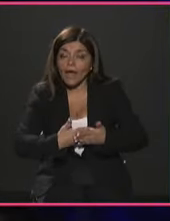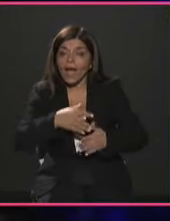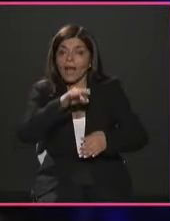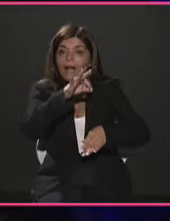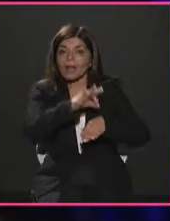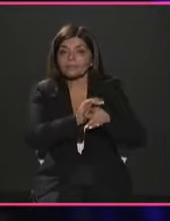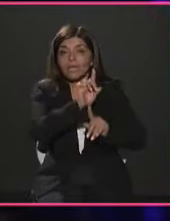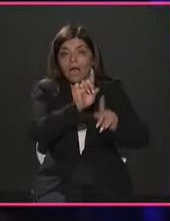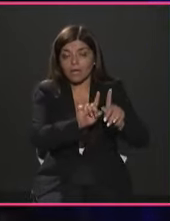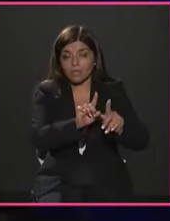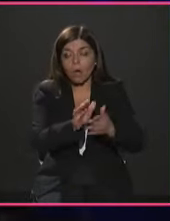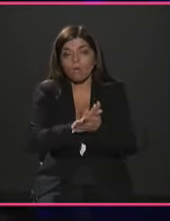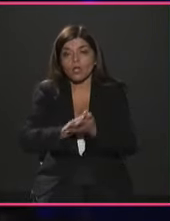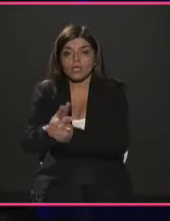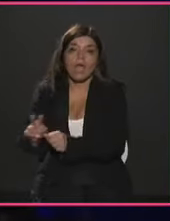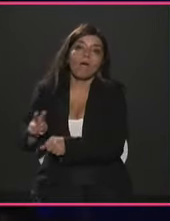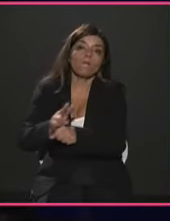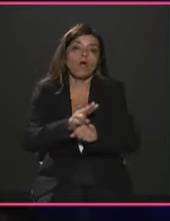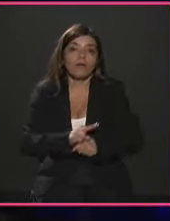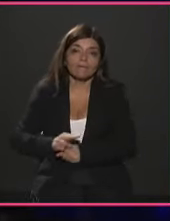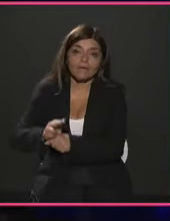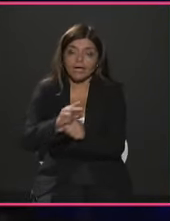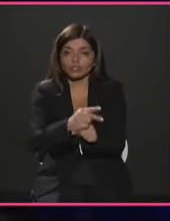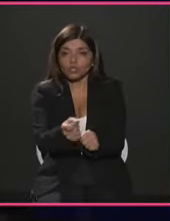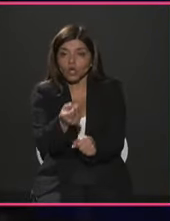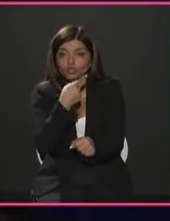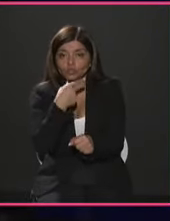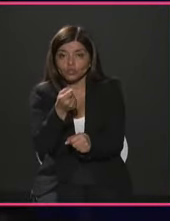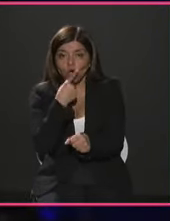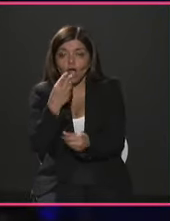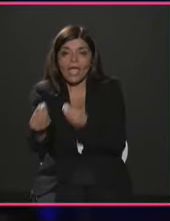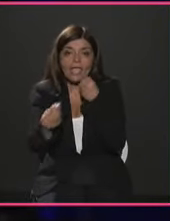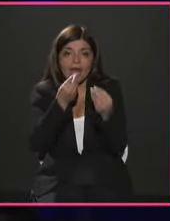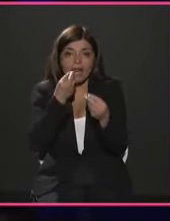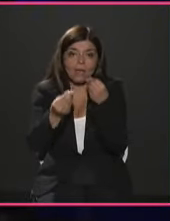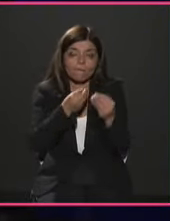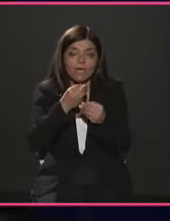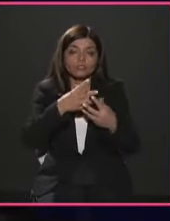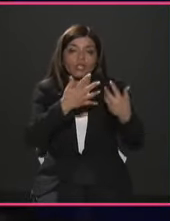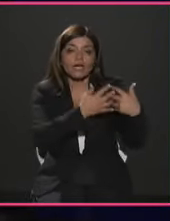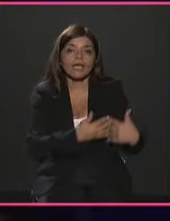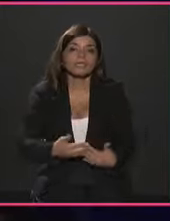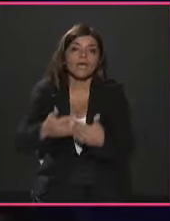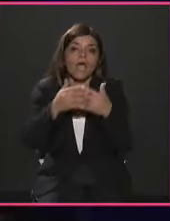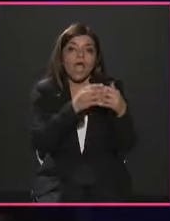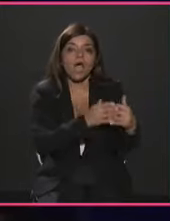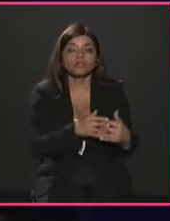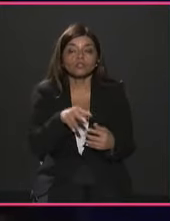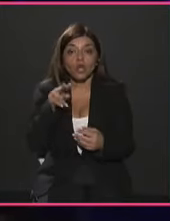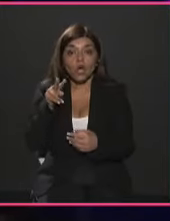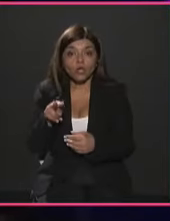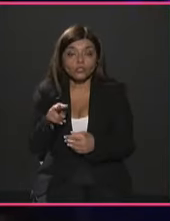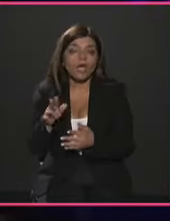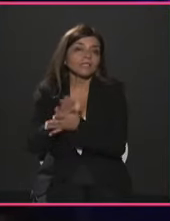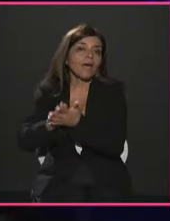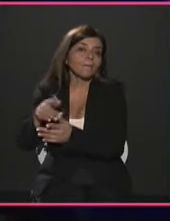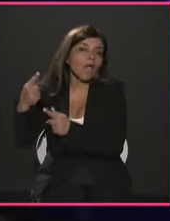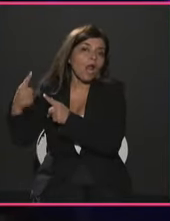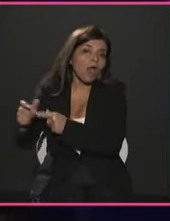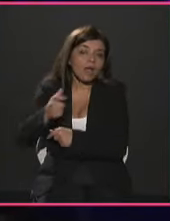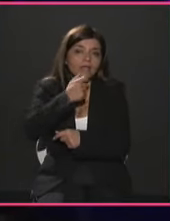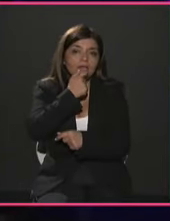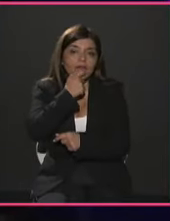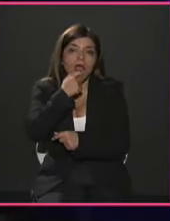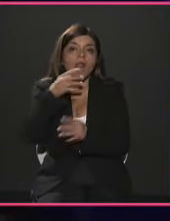la administración de drogas y alimentos en Estados Unidos la asociación parecida en el Reino Unido y en la Unión